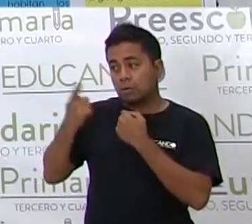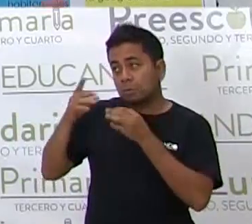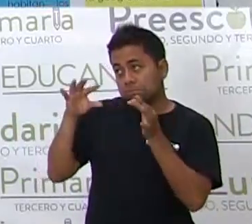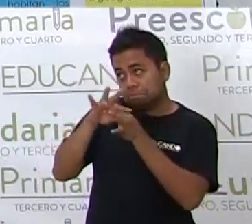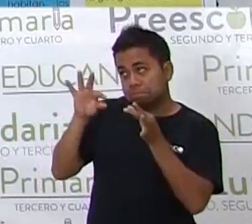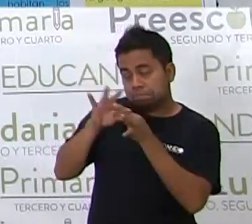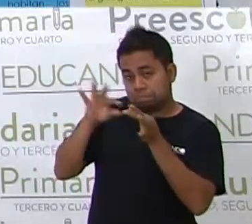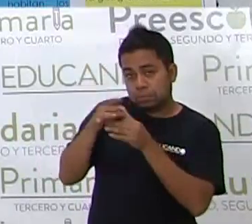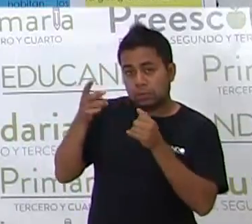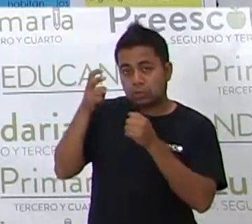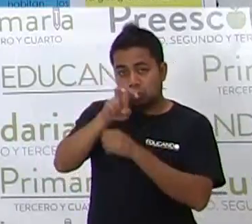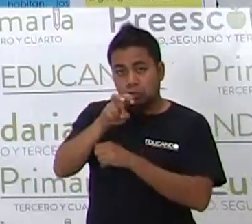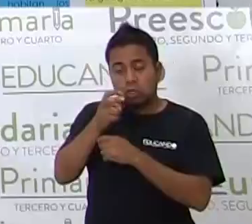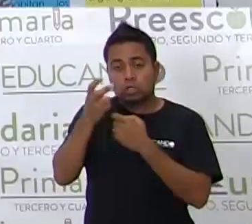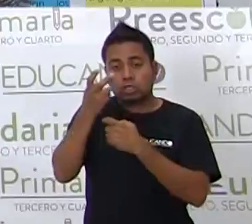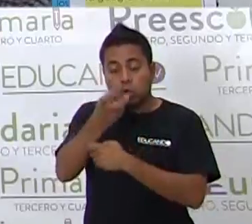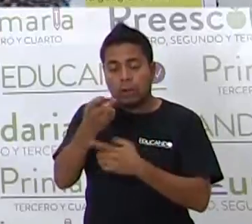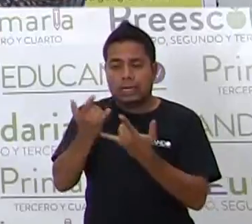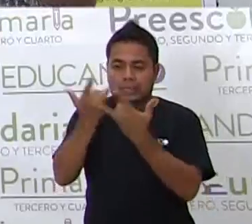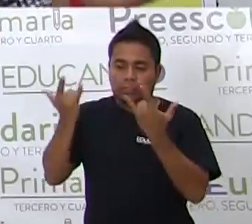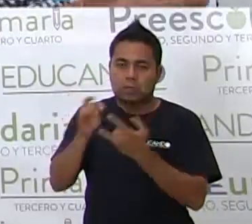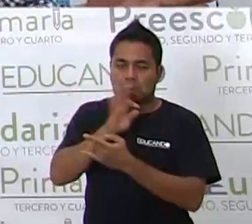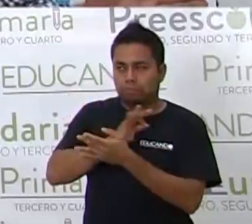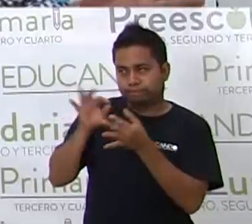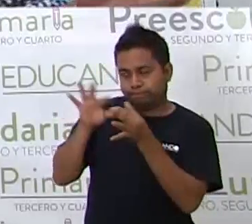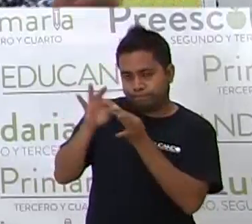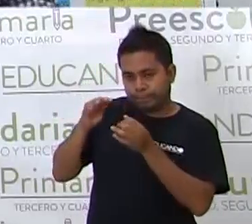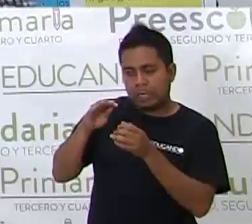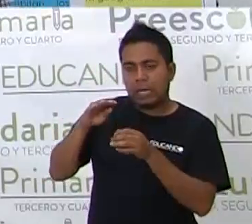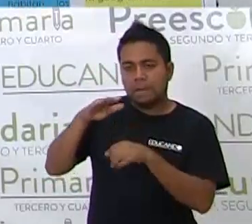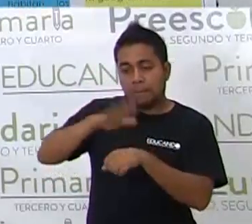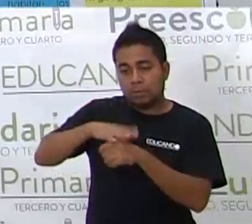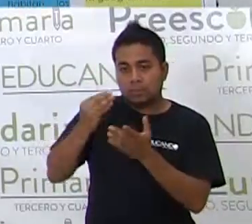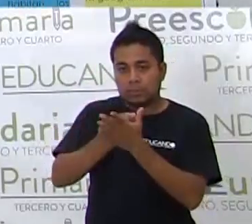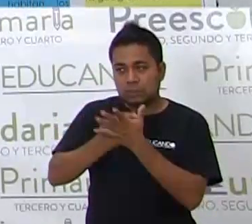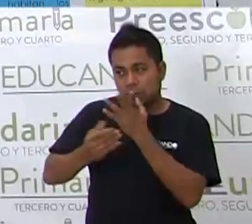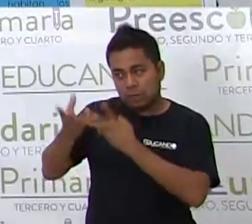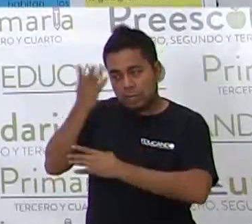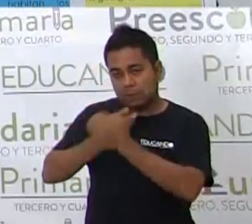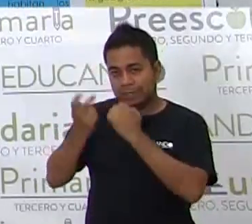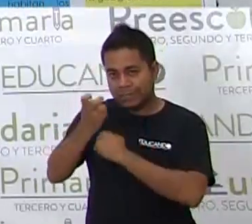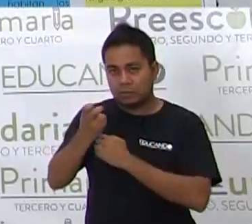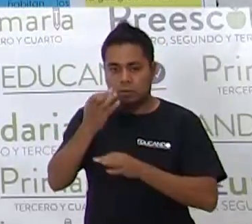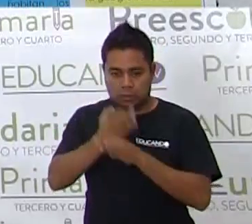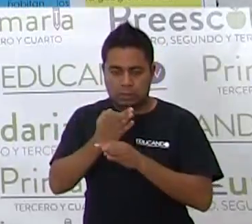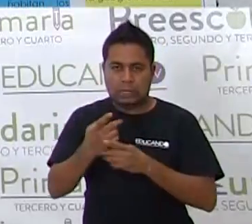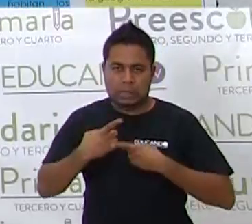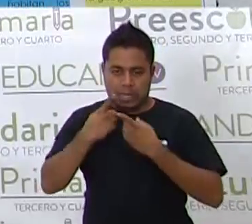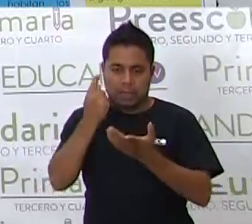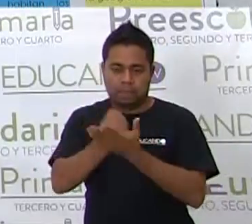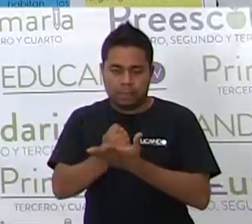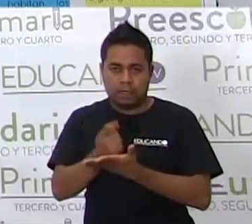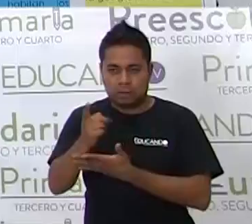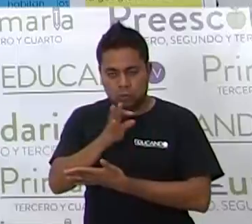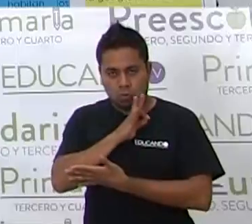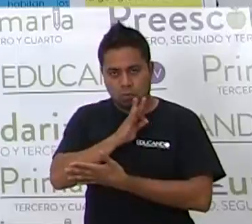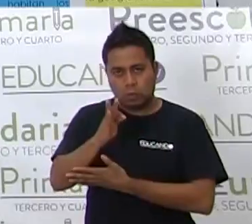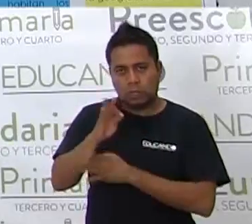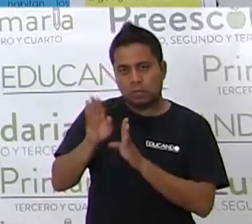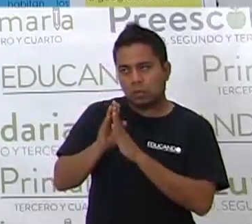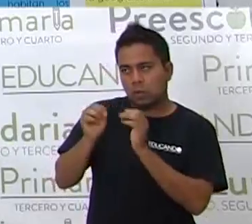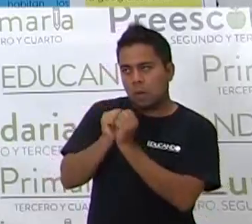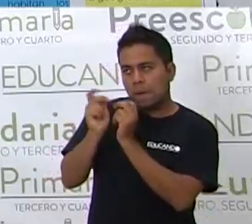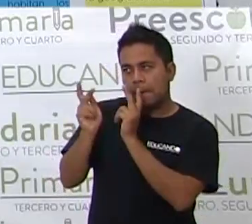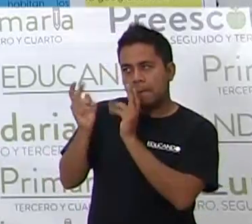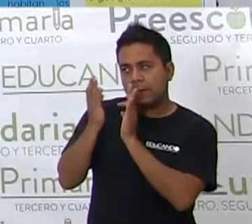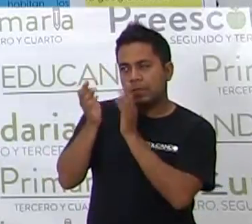mitos y esto te pueda servir en nuestra siguiente sesión. Esa es la tarea, poder hacerlo, poder platicar con